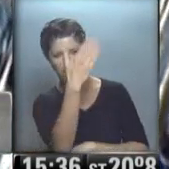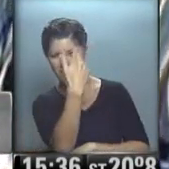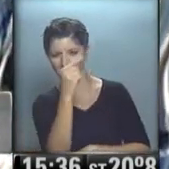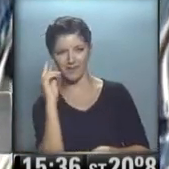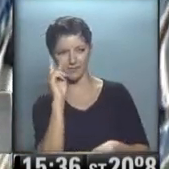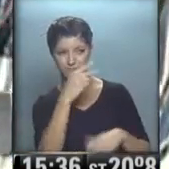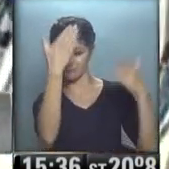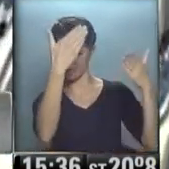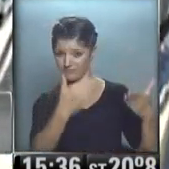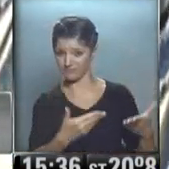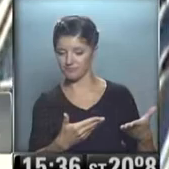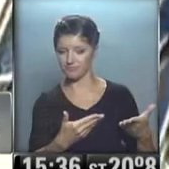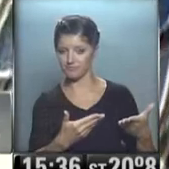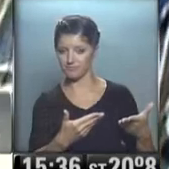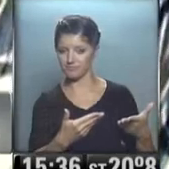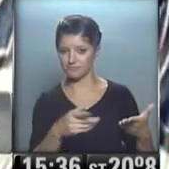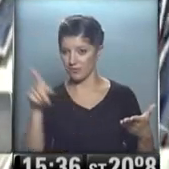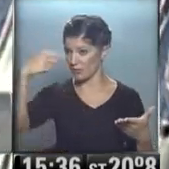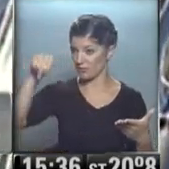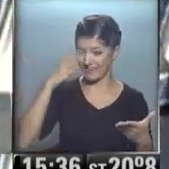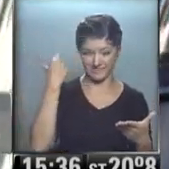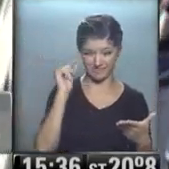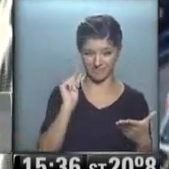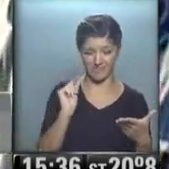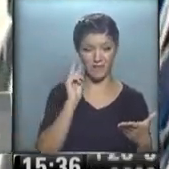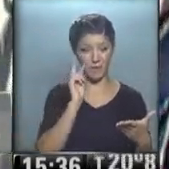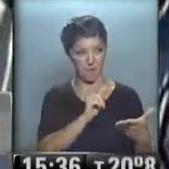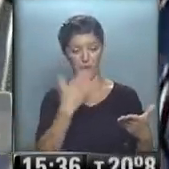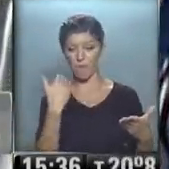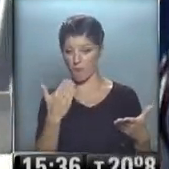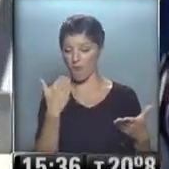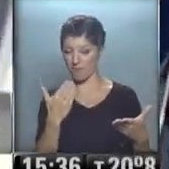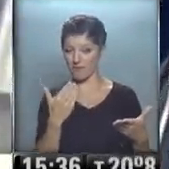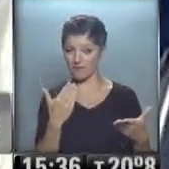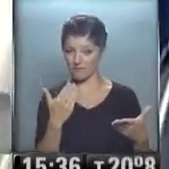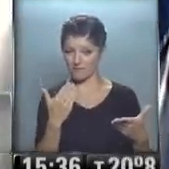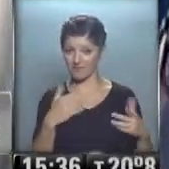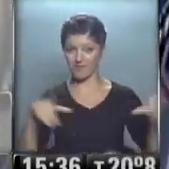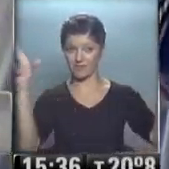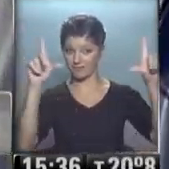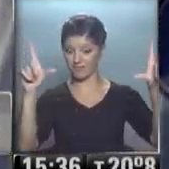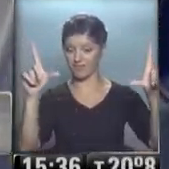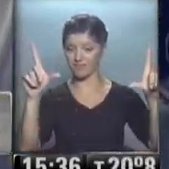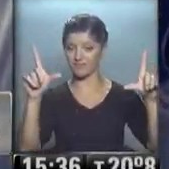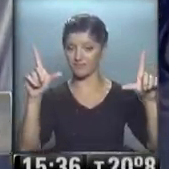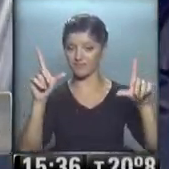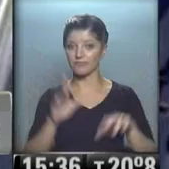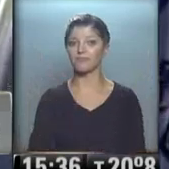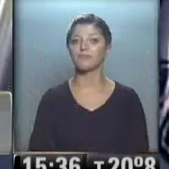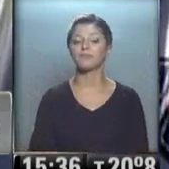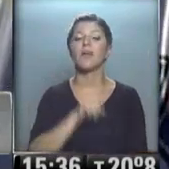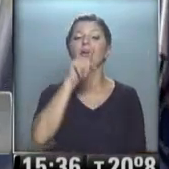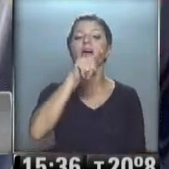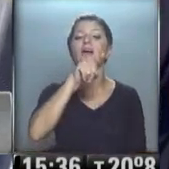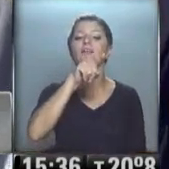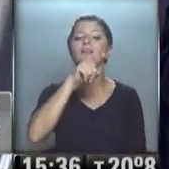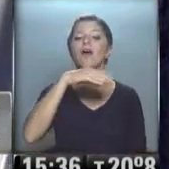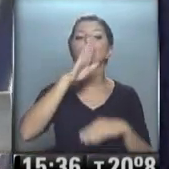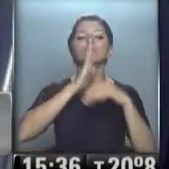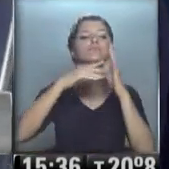de desplegar, que ustedes recién pudieron ver por el monitor, fue realizada por